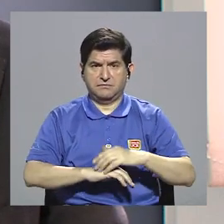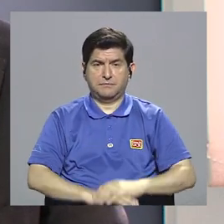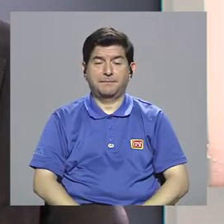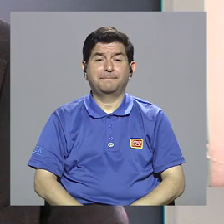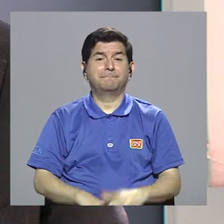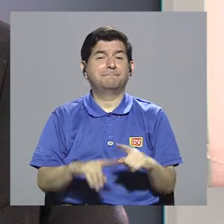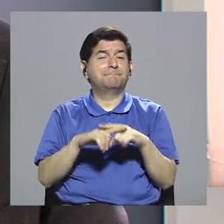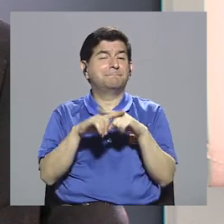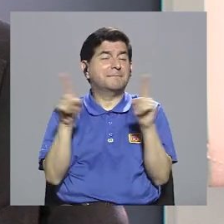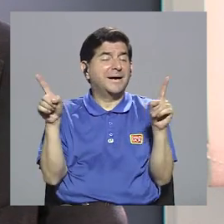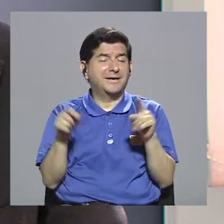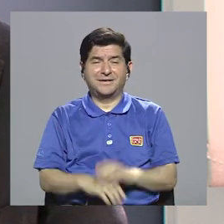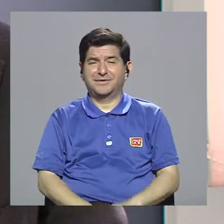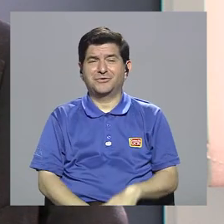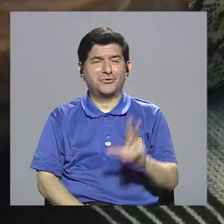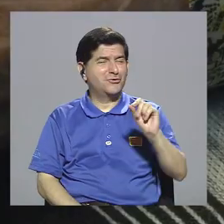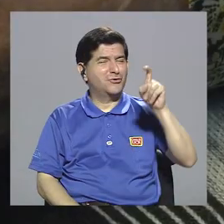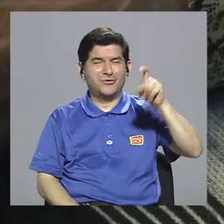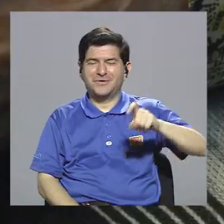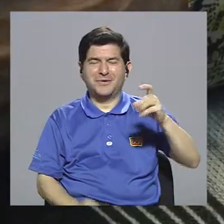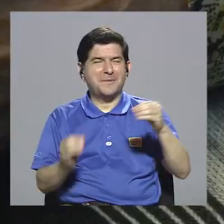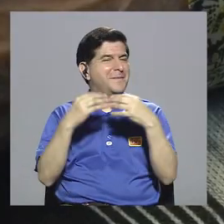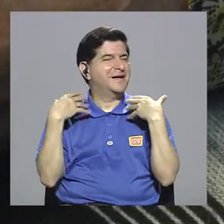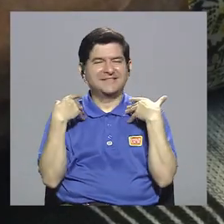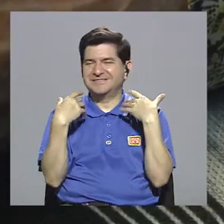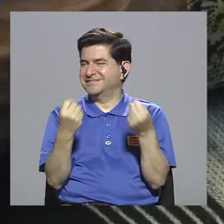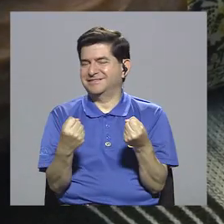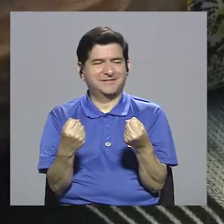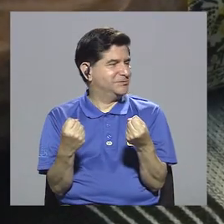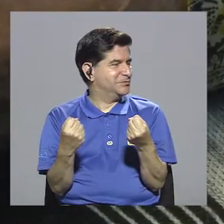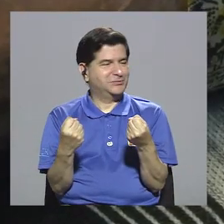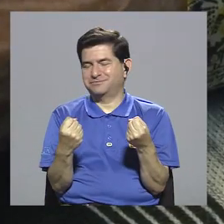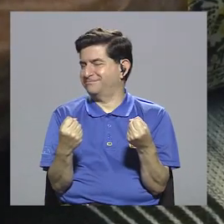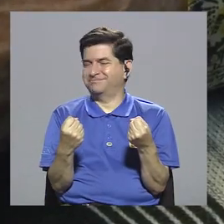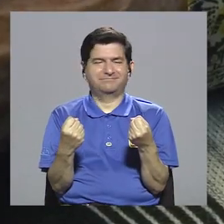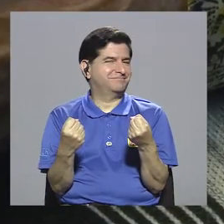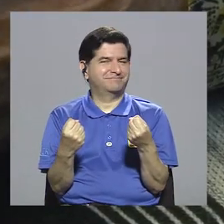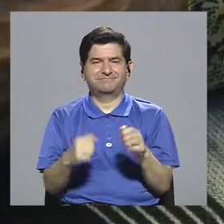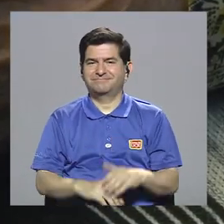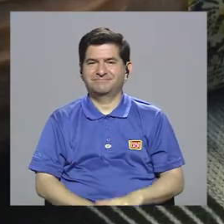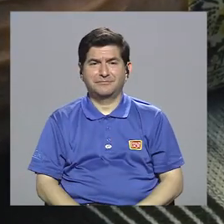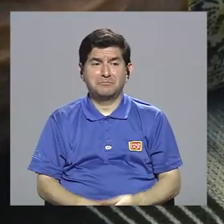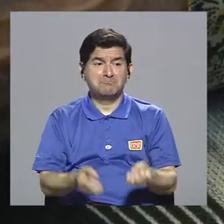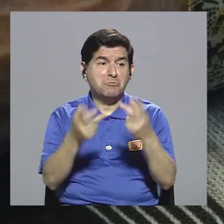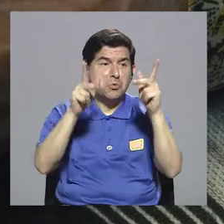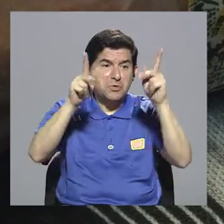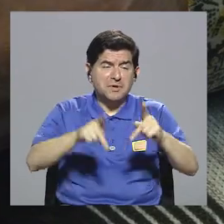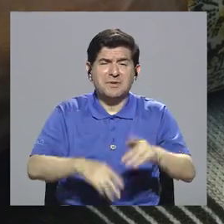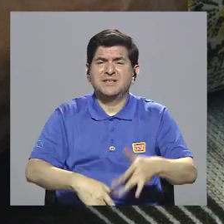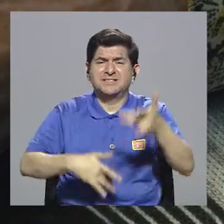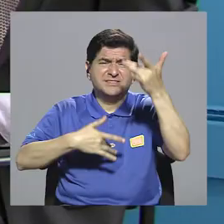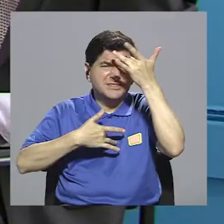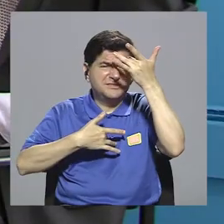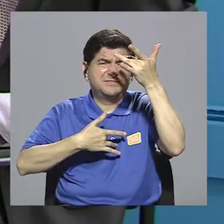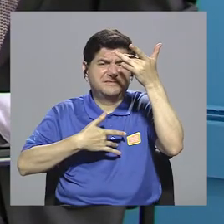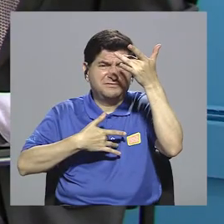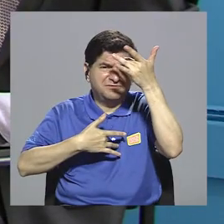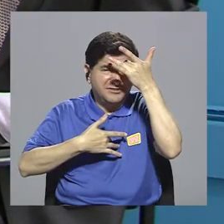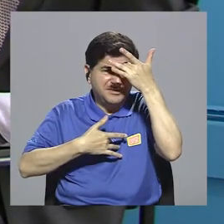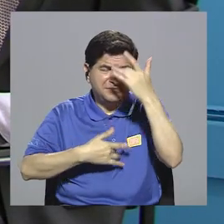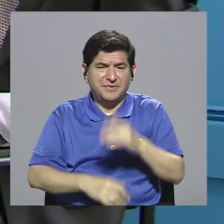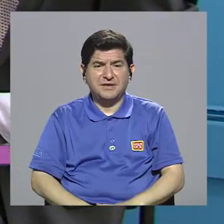pero no necesariamente estamos viviendo más saludables más sanos hay muchas personas con la enfermedad